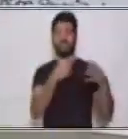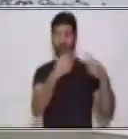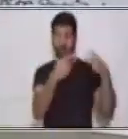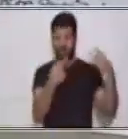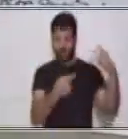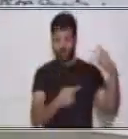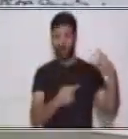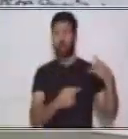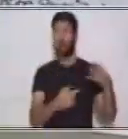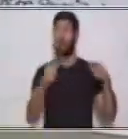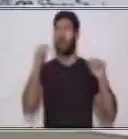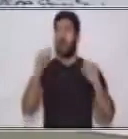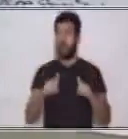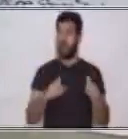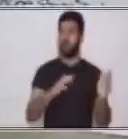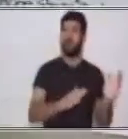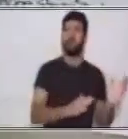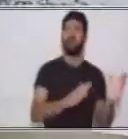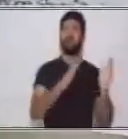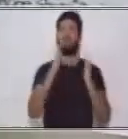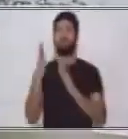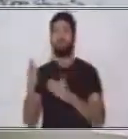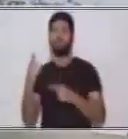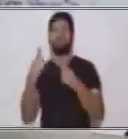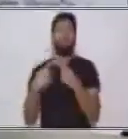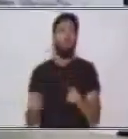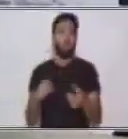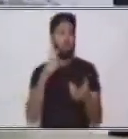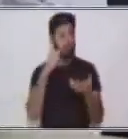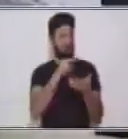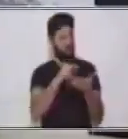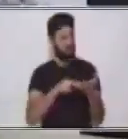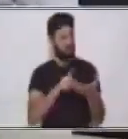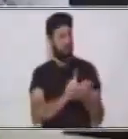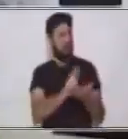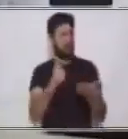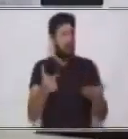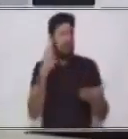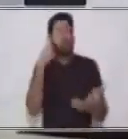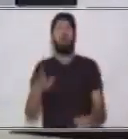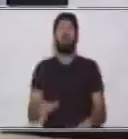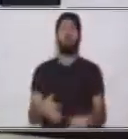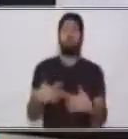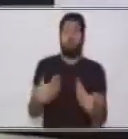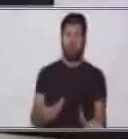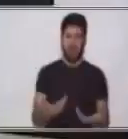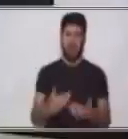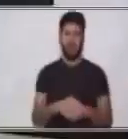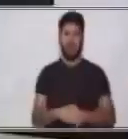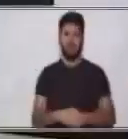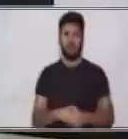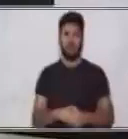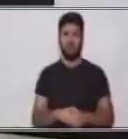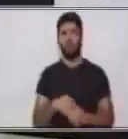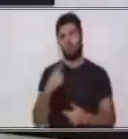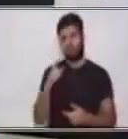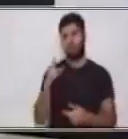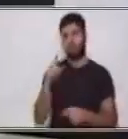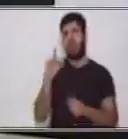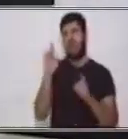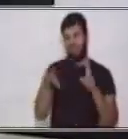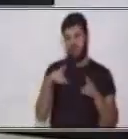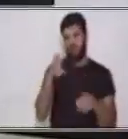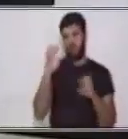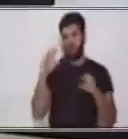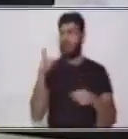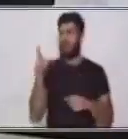diversos autores, siempre nos hacemos la pregunta, ¿para qué sirve entonces la lectura? Y es una